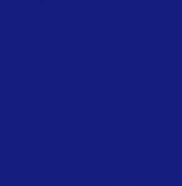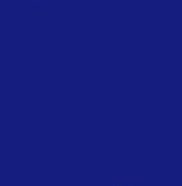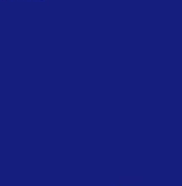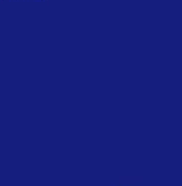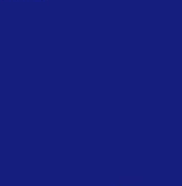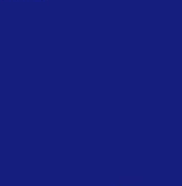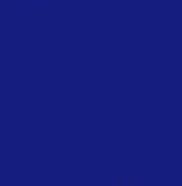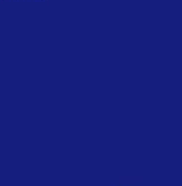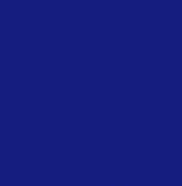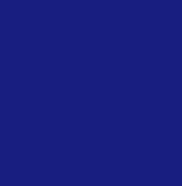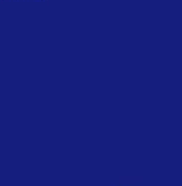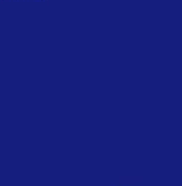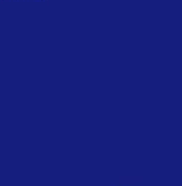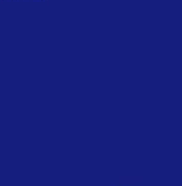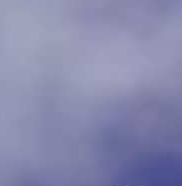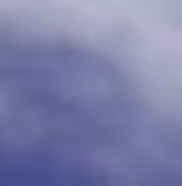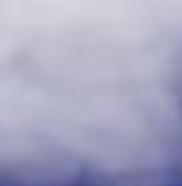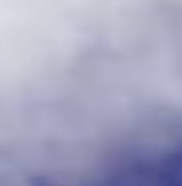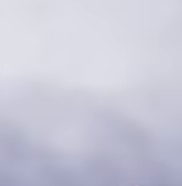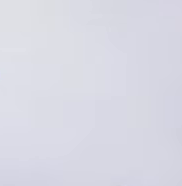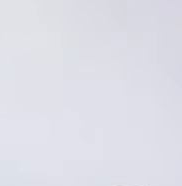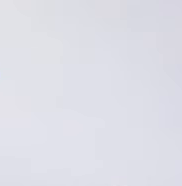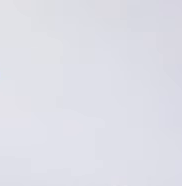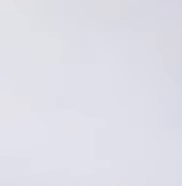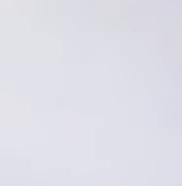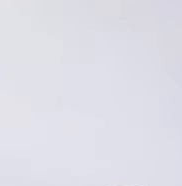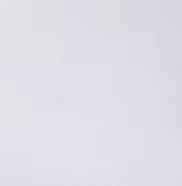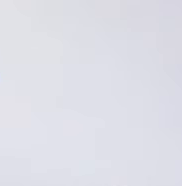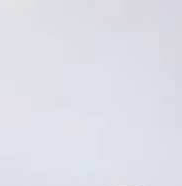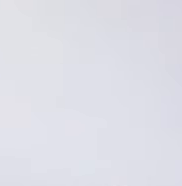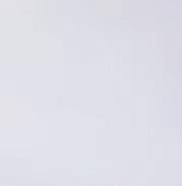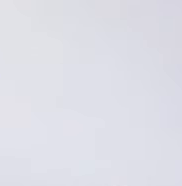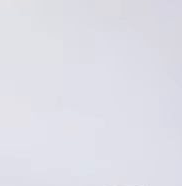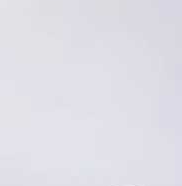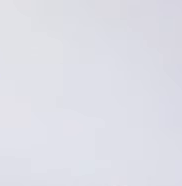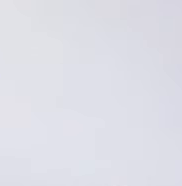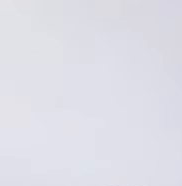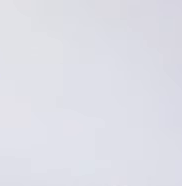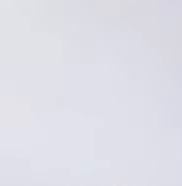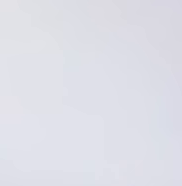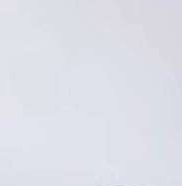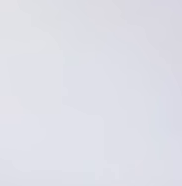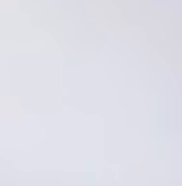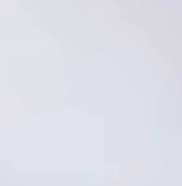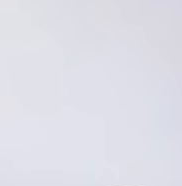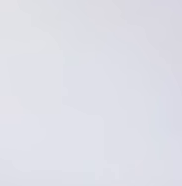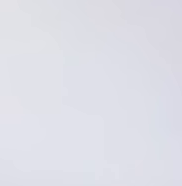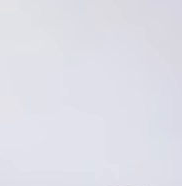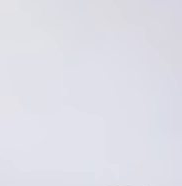Noticias Caracol y la COP16. Primero el medio ambiente, primero la gente.